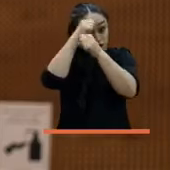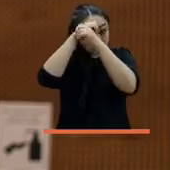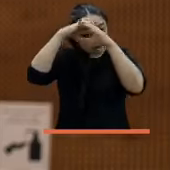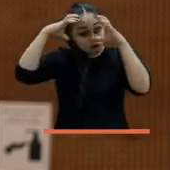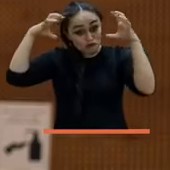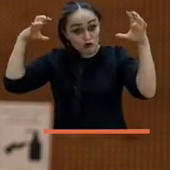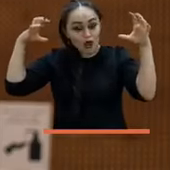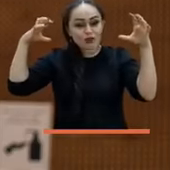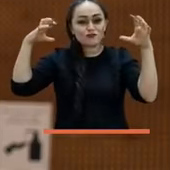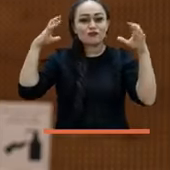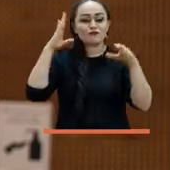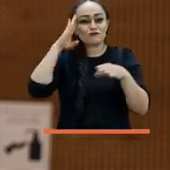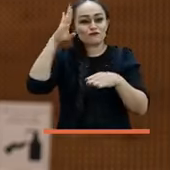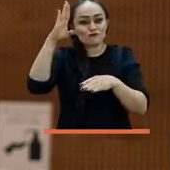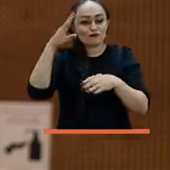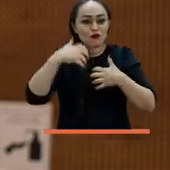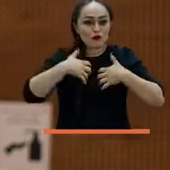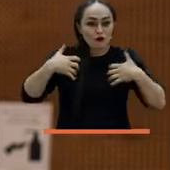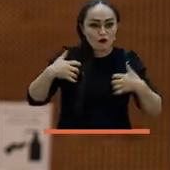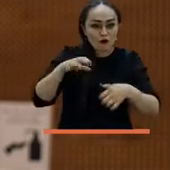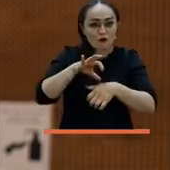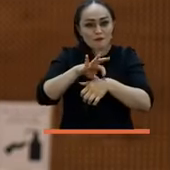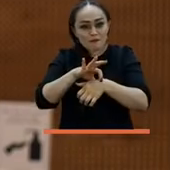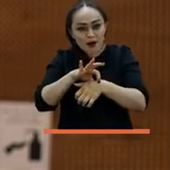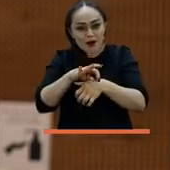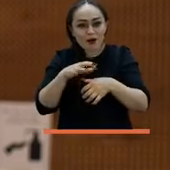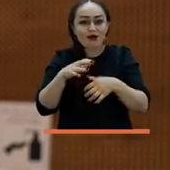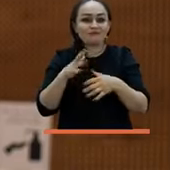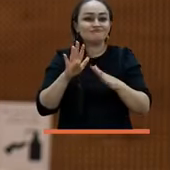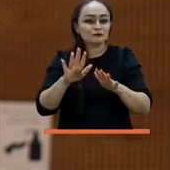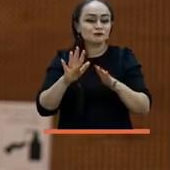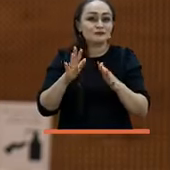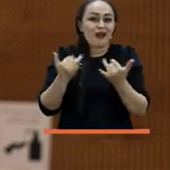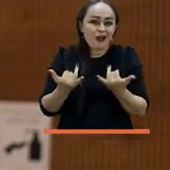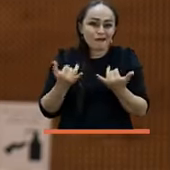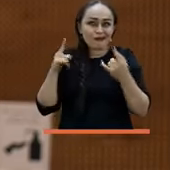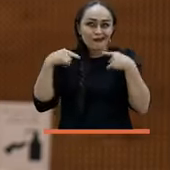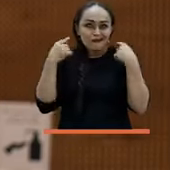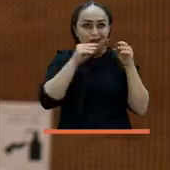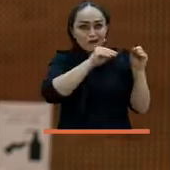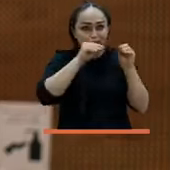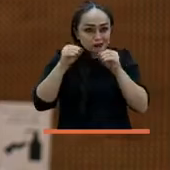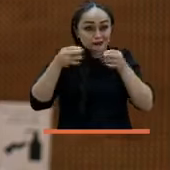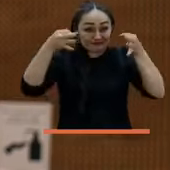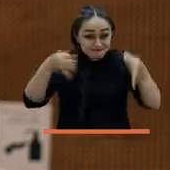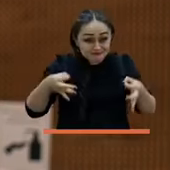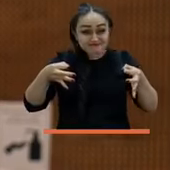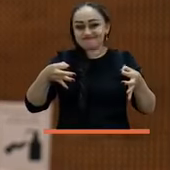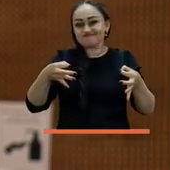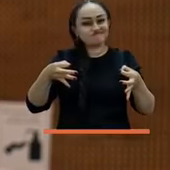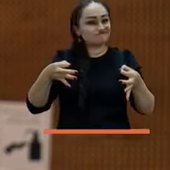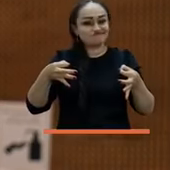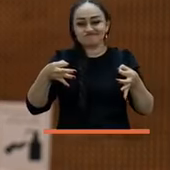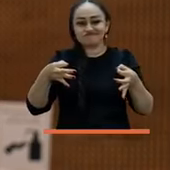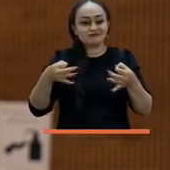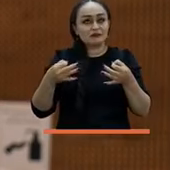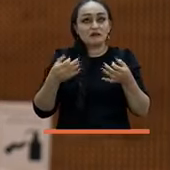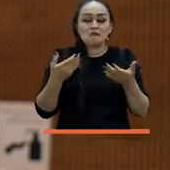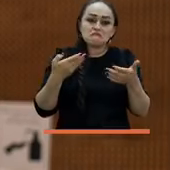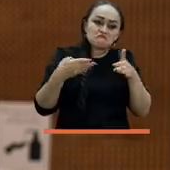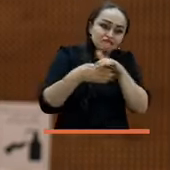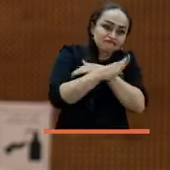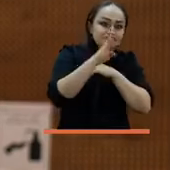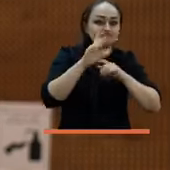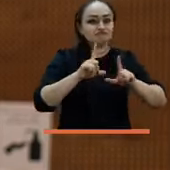veterinarios y sabemos que en este momento la educación formal no les va a brindar tan fácil la oportunidad de que se puedan